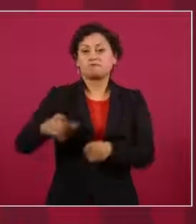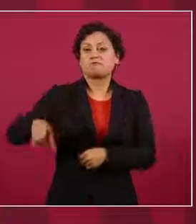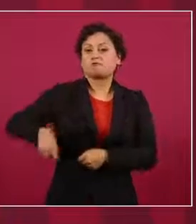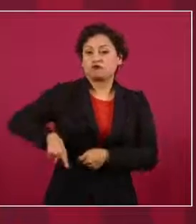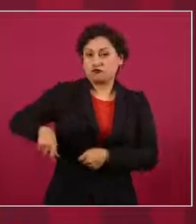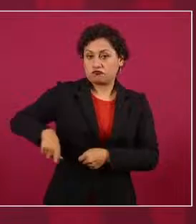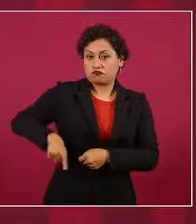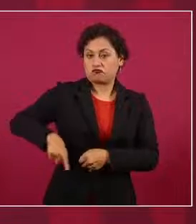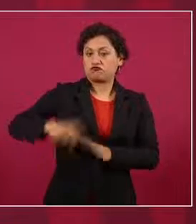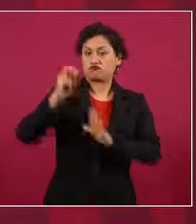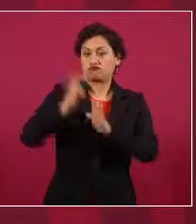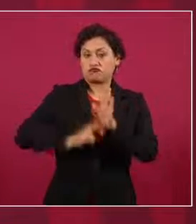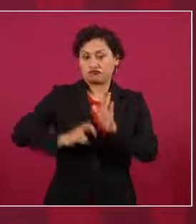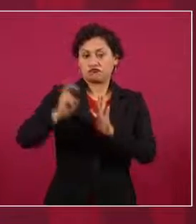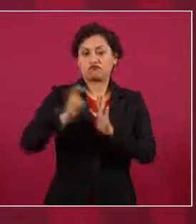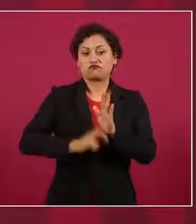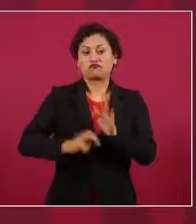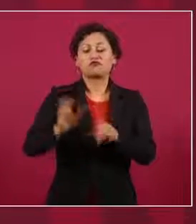ya no